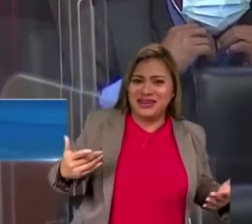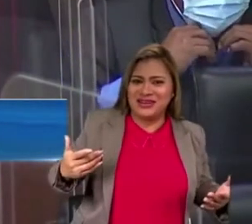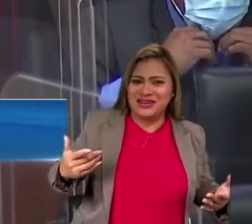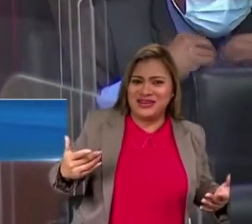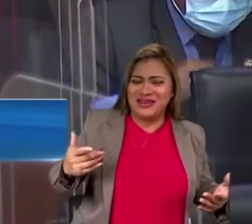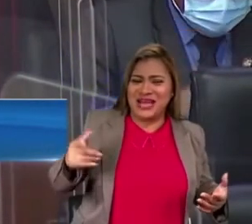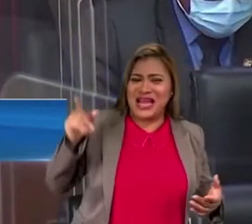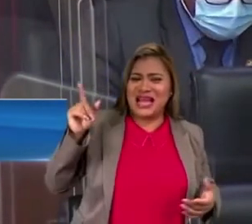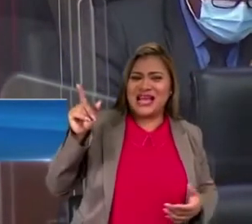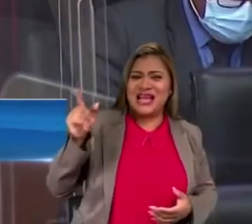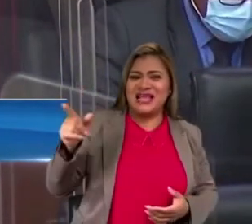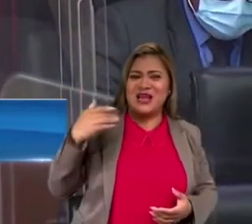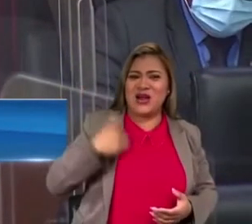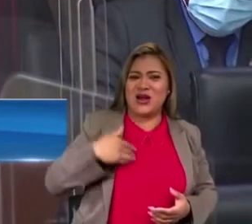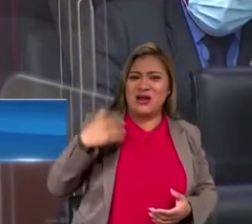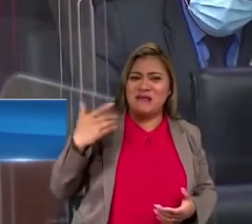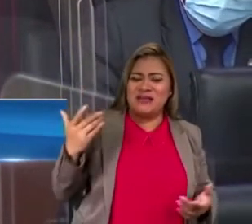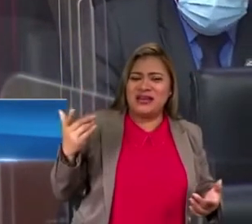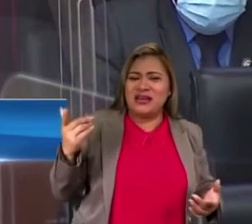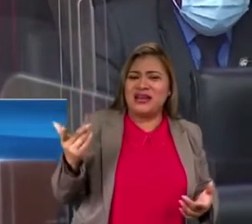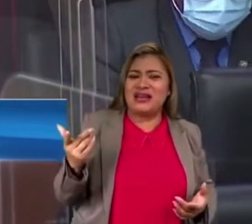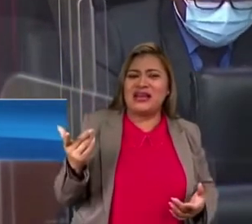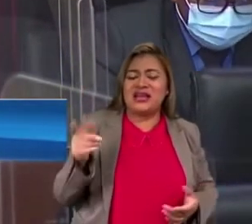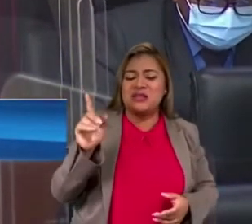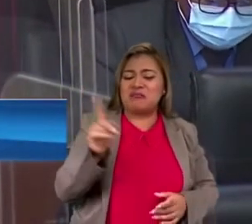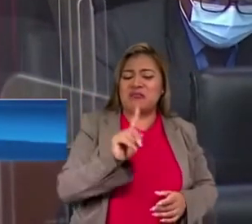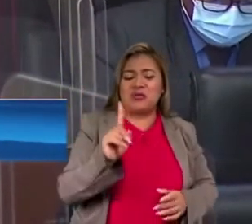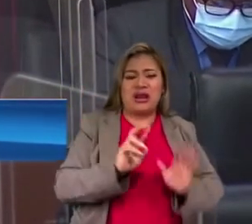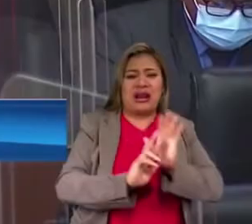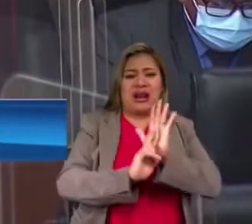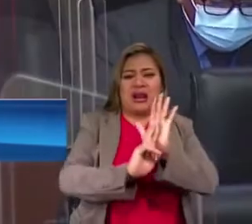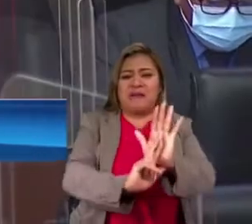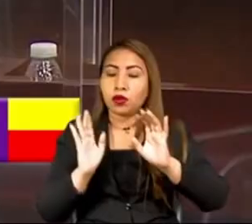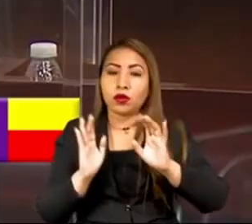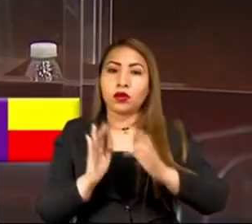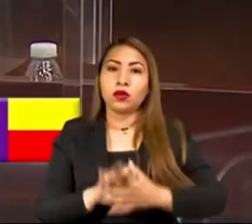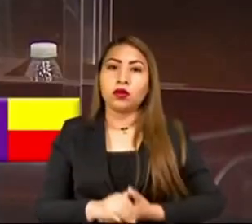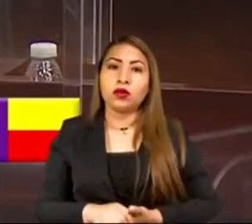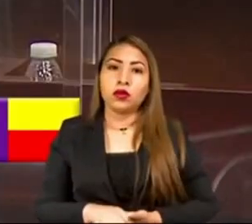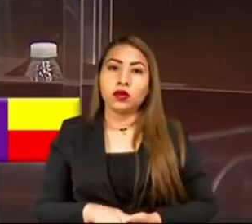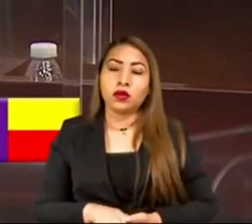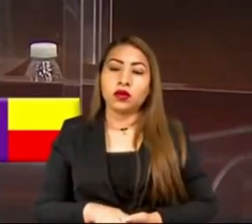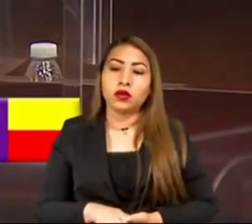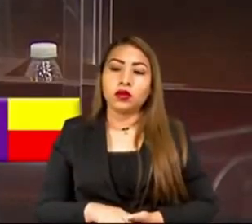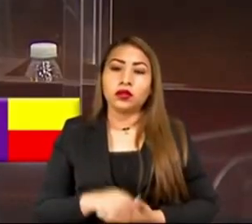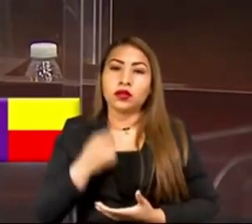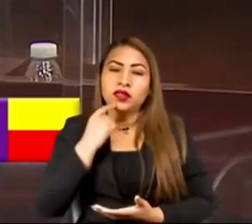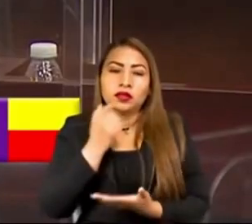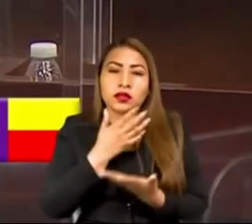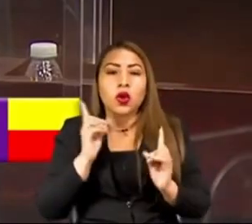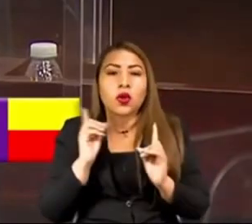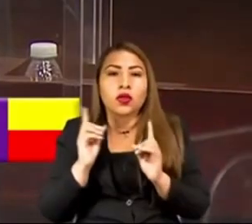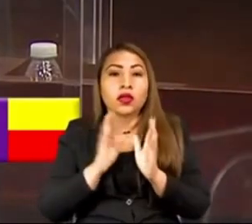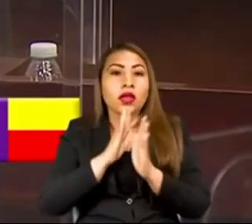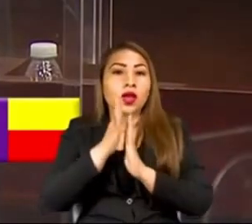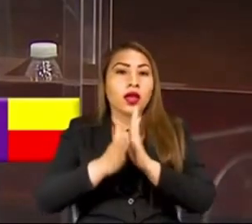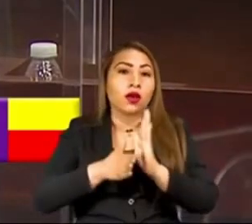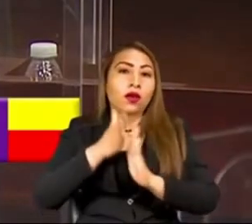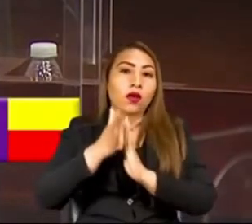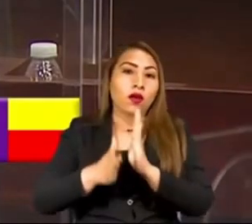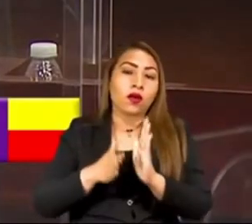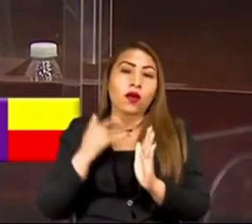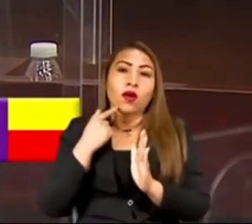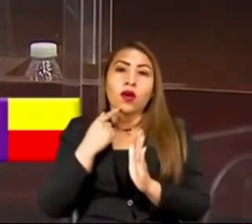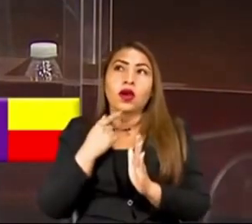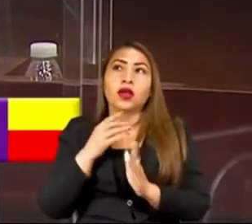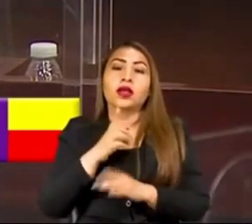está castrada no nos representa a nosotros. A los actos de atropello en contra de